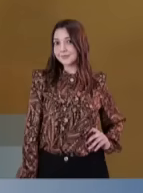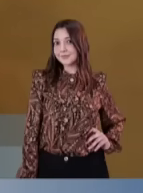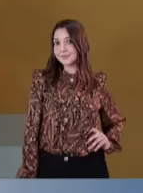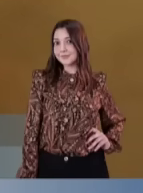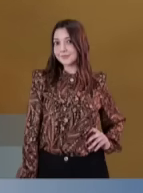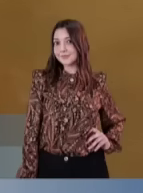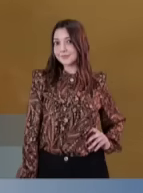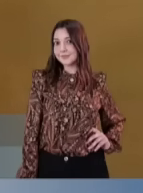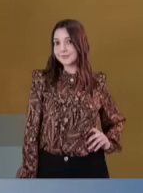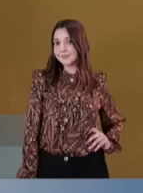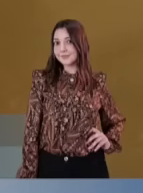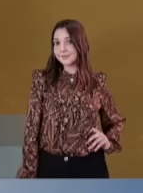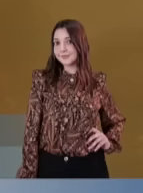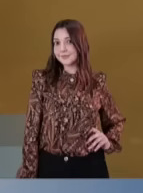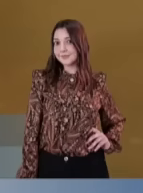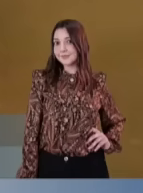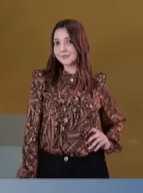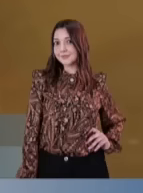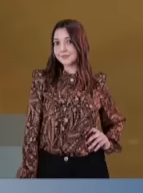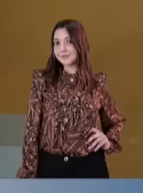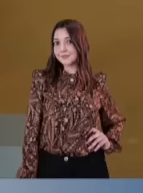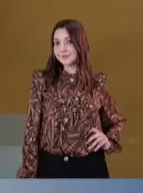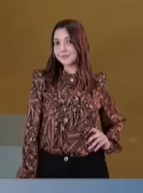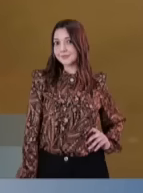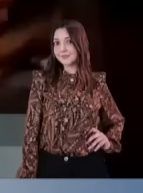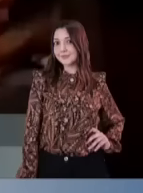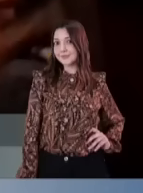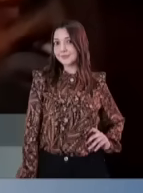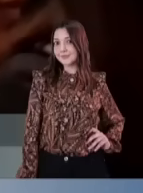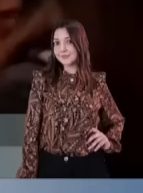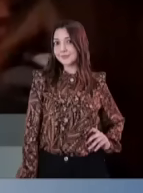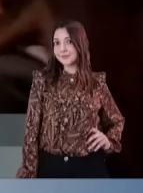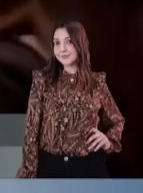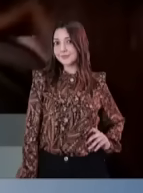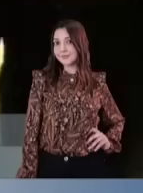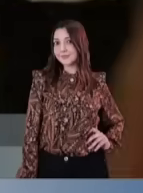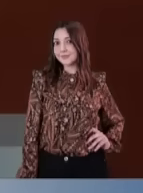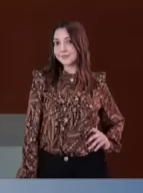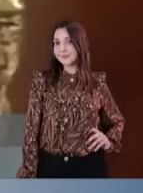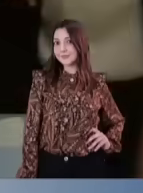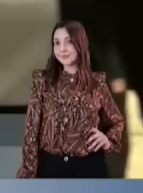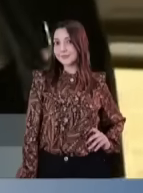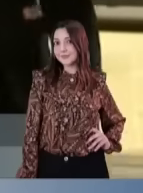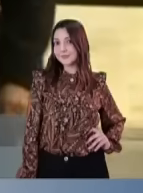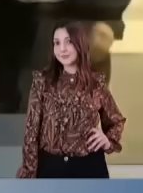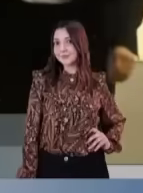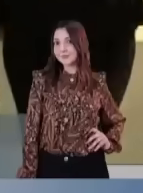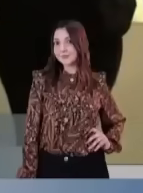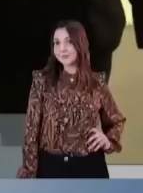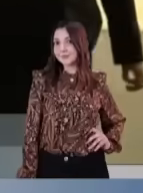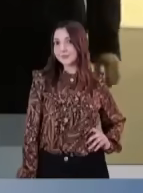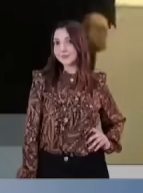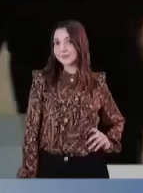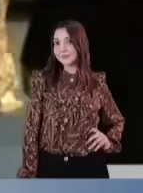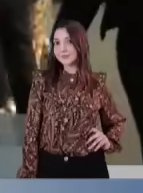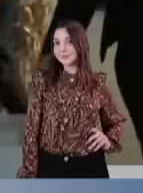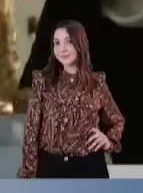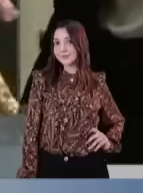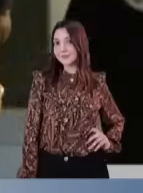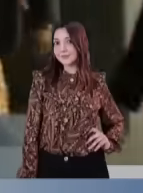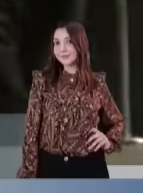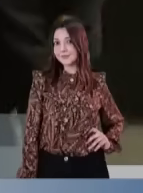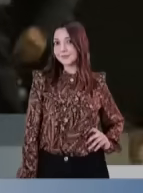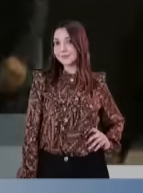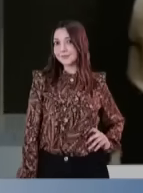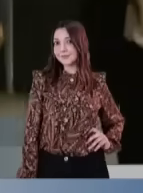dos, etcétera. Todo está en negociación todavía. Y lo otro, mira, habrá que ver lo que pasa en el Partido Comunista. ¿Por qué? Porque el